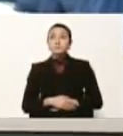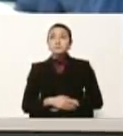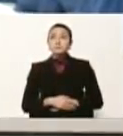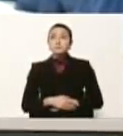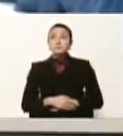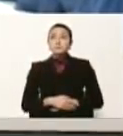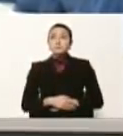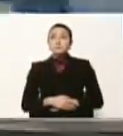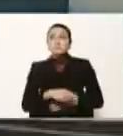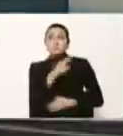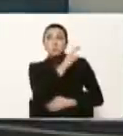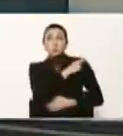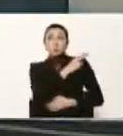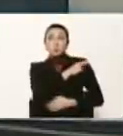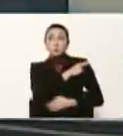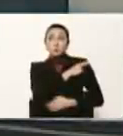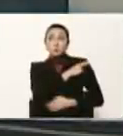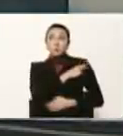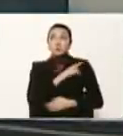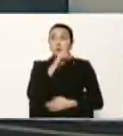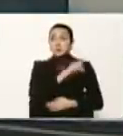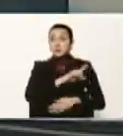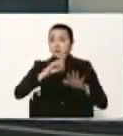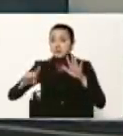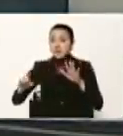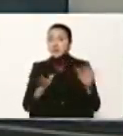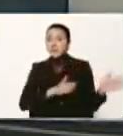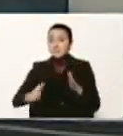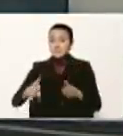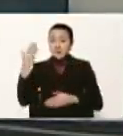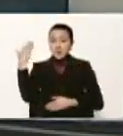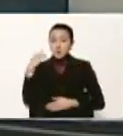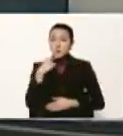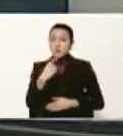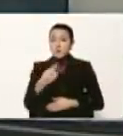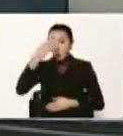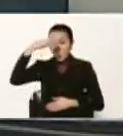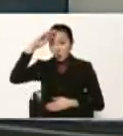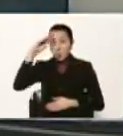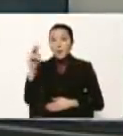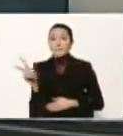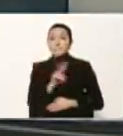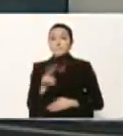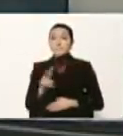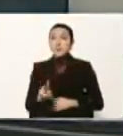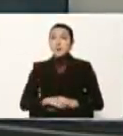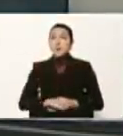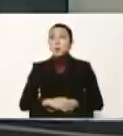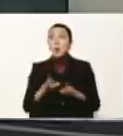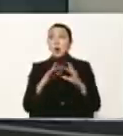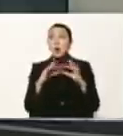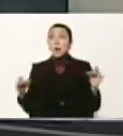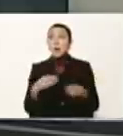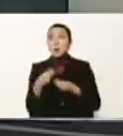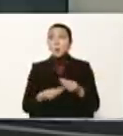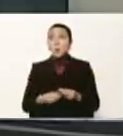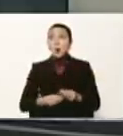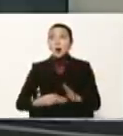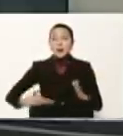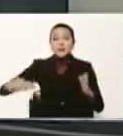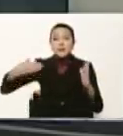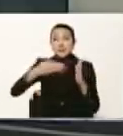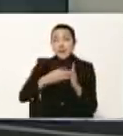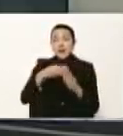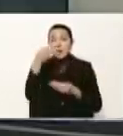El jefe del Comando Sur, el 16 de marzo, dijo: Cuba, Venezuela y Nicaragua son una amenaza directa para